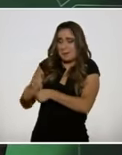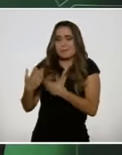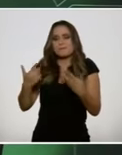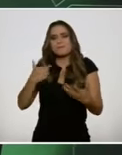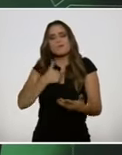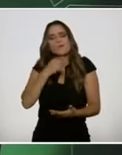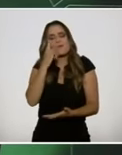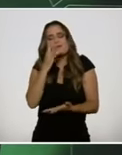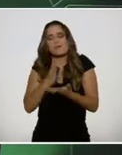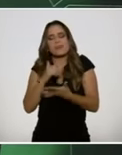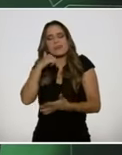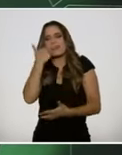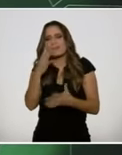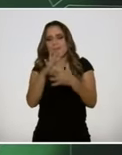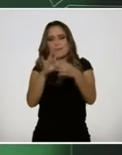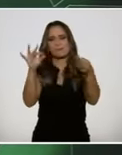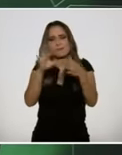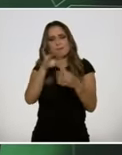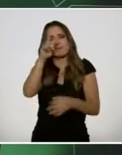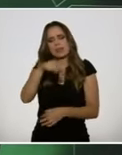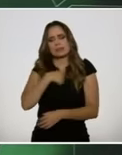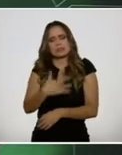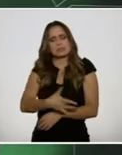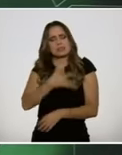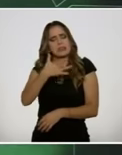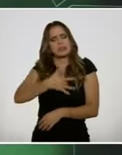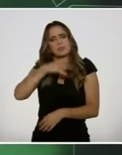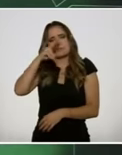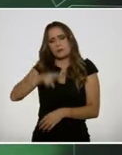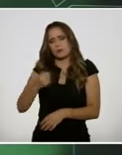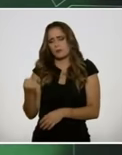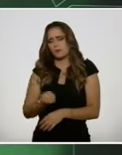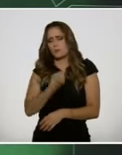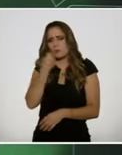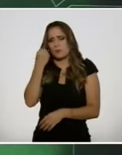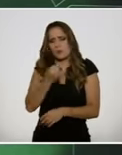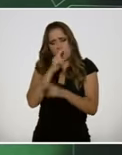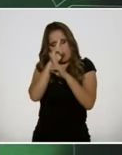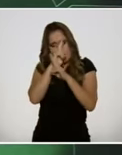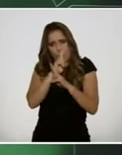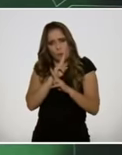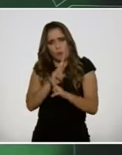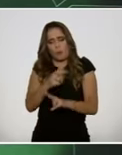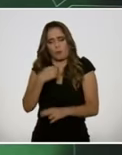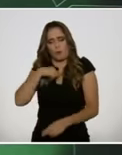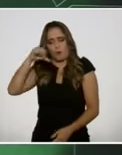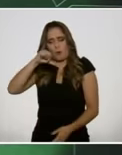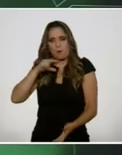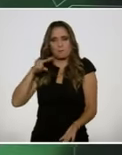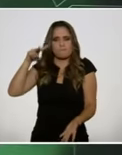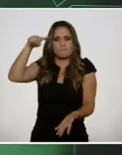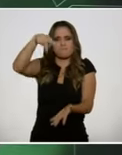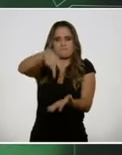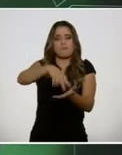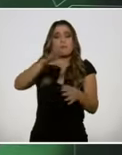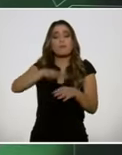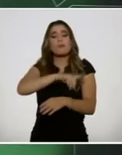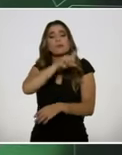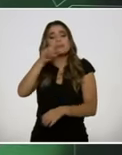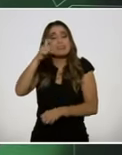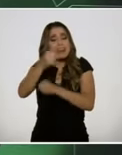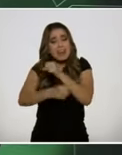diré solamente que es un gran privilegio y un honor estar aquí a 100 años de